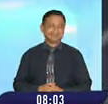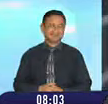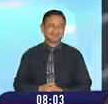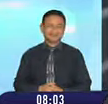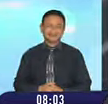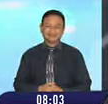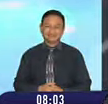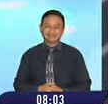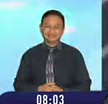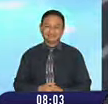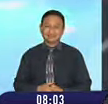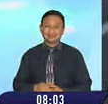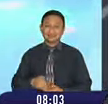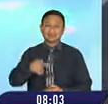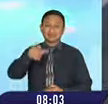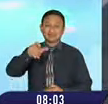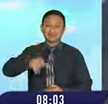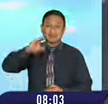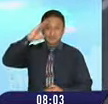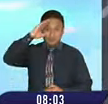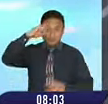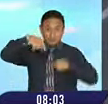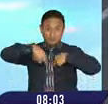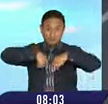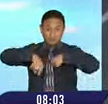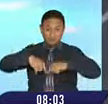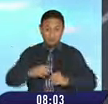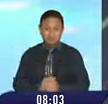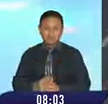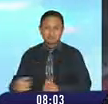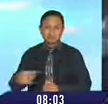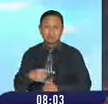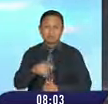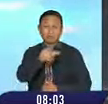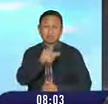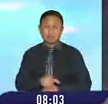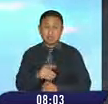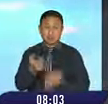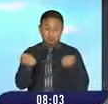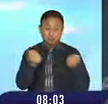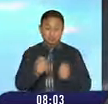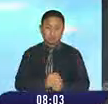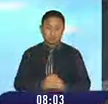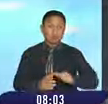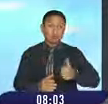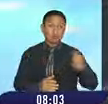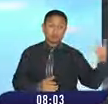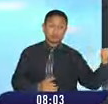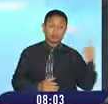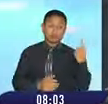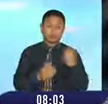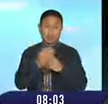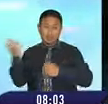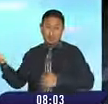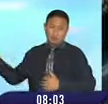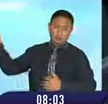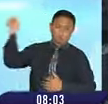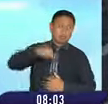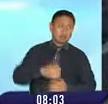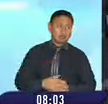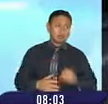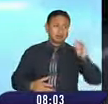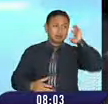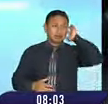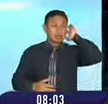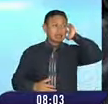Son varios agentes de tránsito. Tres de ellos intentan controlar a un ciudadano, mientras que otro recibe golpes con el casco.